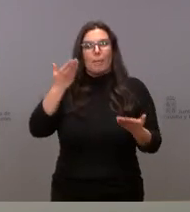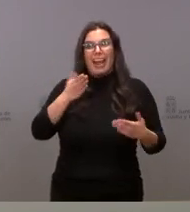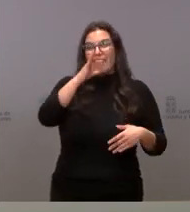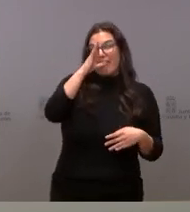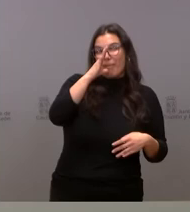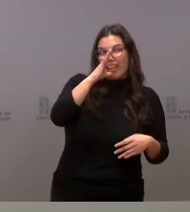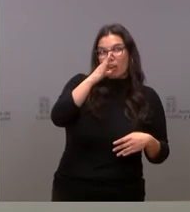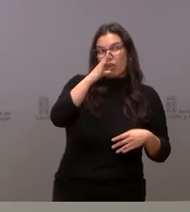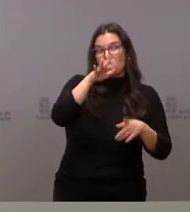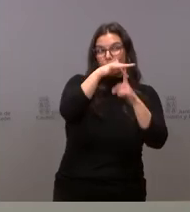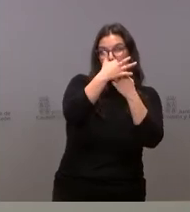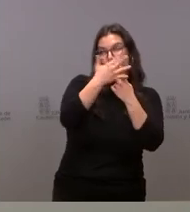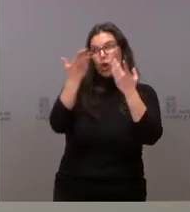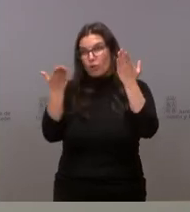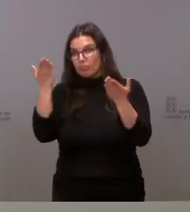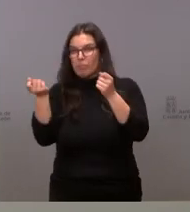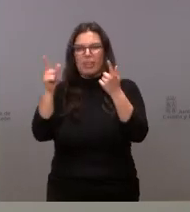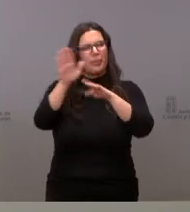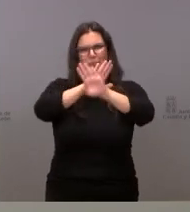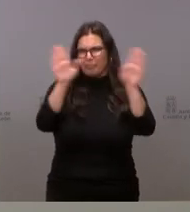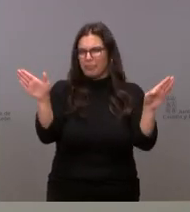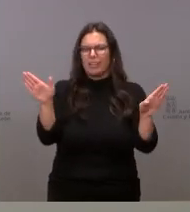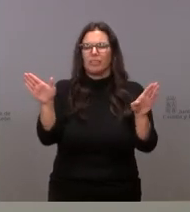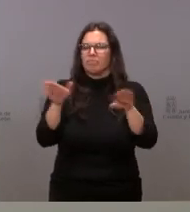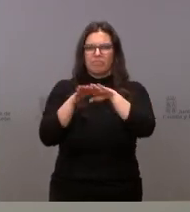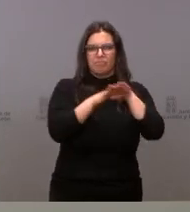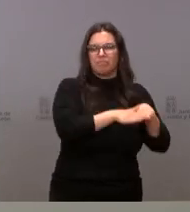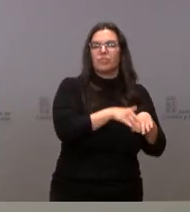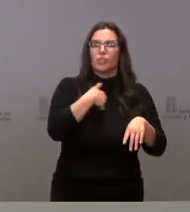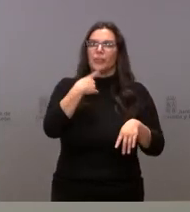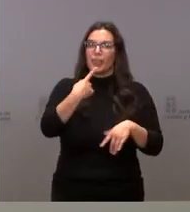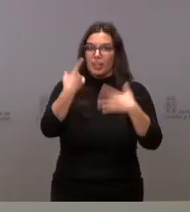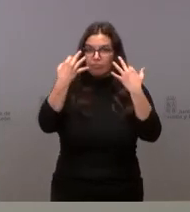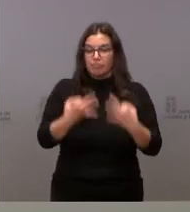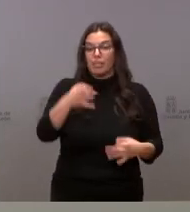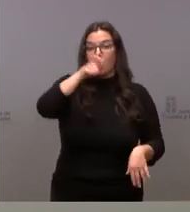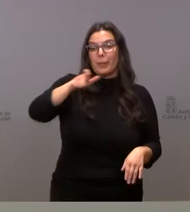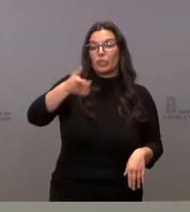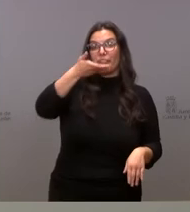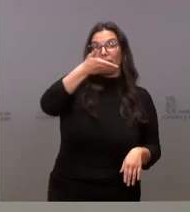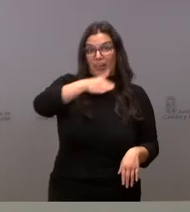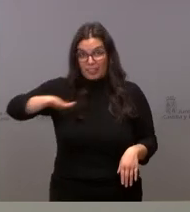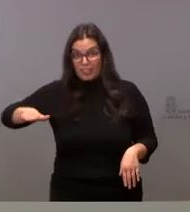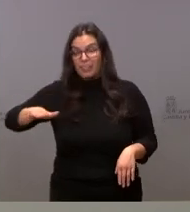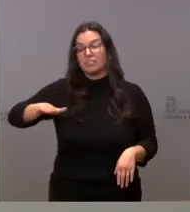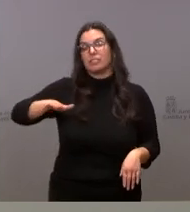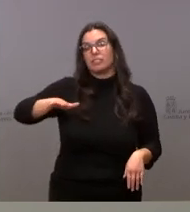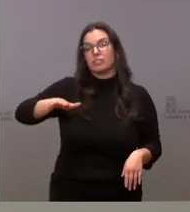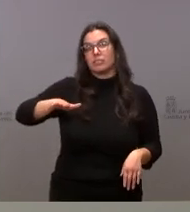equivaldrían a la situación epidémica pero bueno no vamos a entrar en ese debate y le voy a decir que el perfil de las personas fallecidas